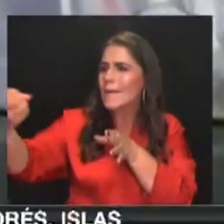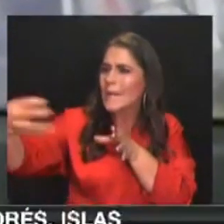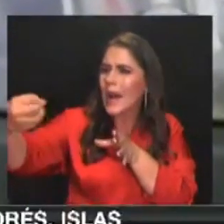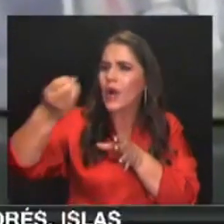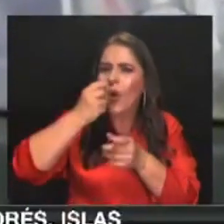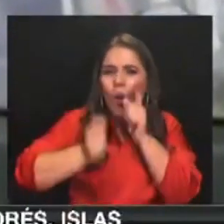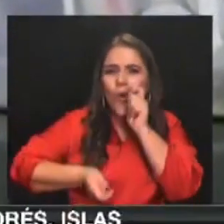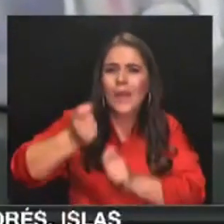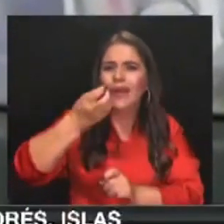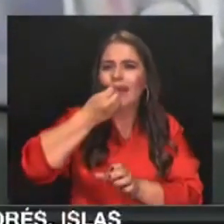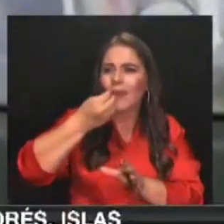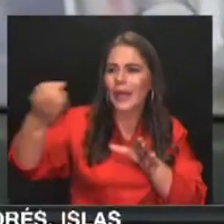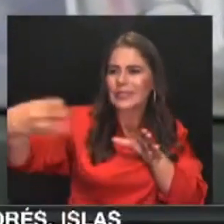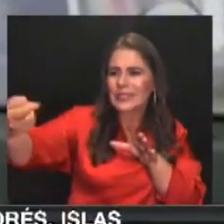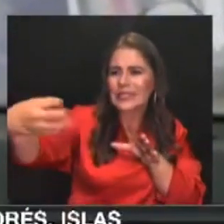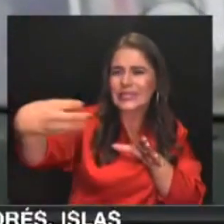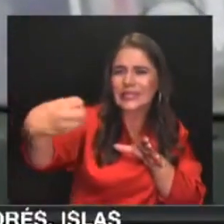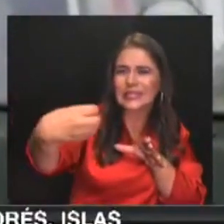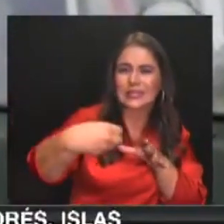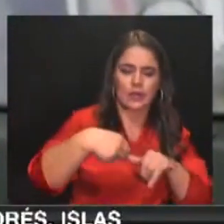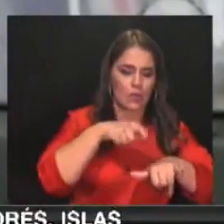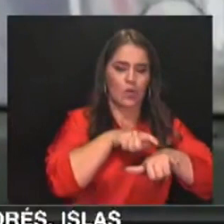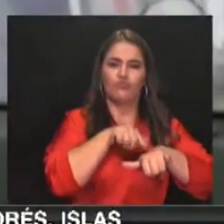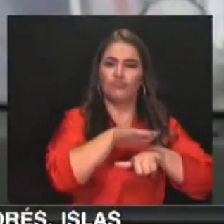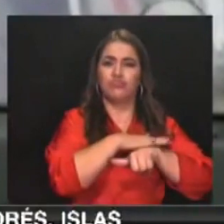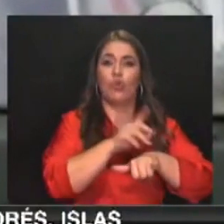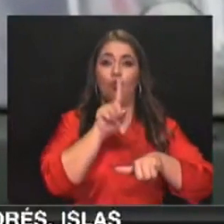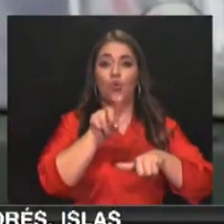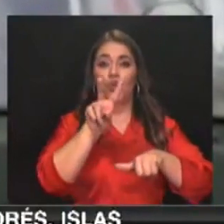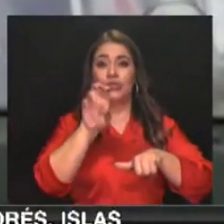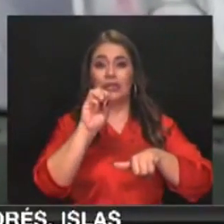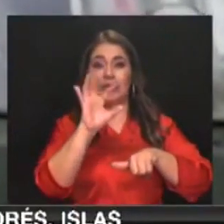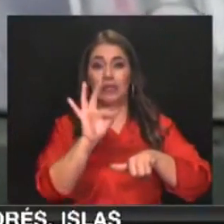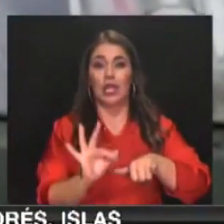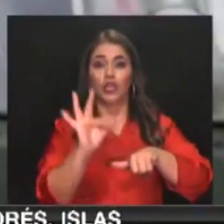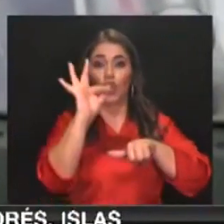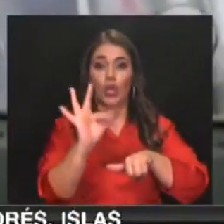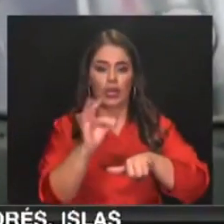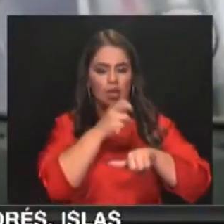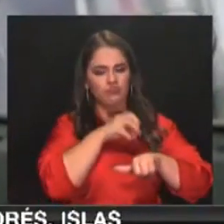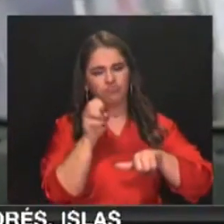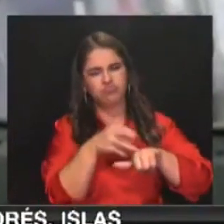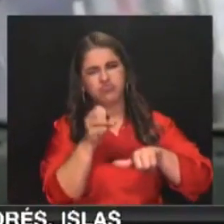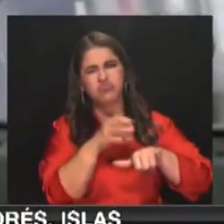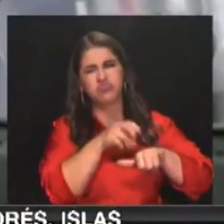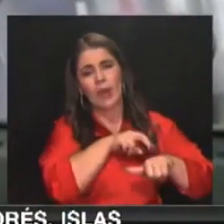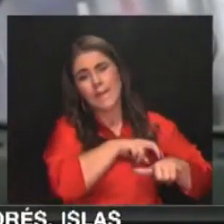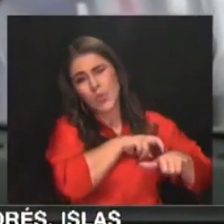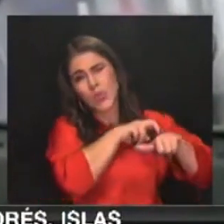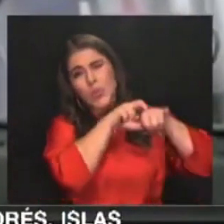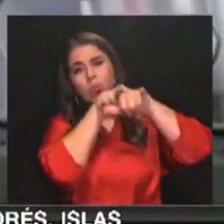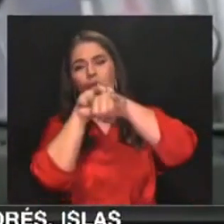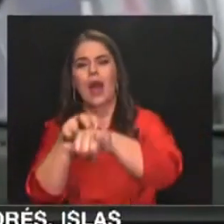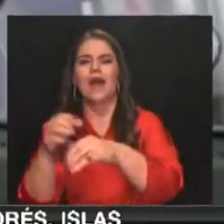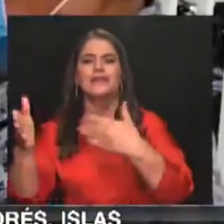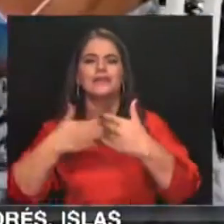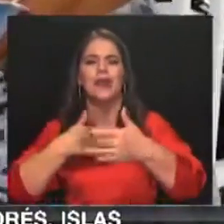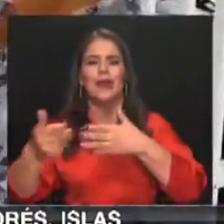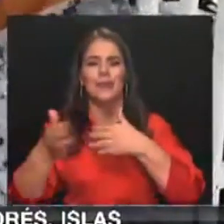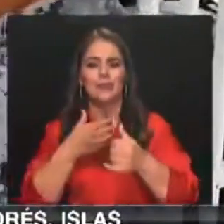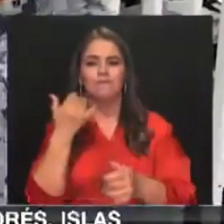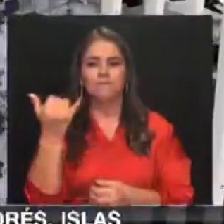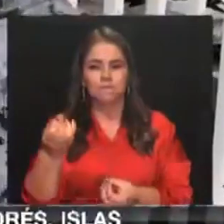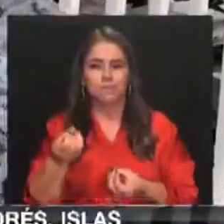Andrés. En aviones de su Fuerza Aérea Colombiana fue transportada esta donación para mitigar un poco esta